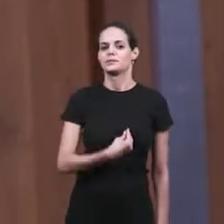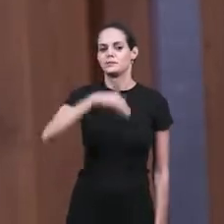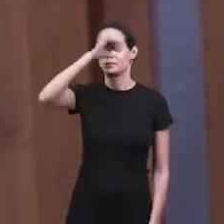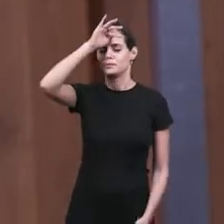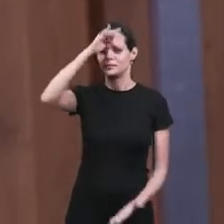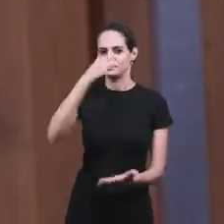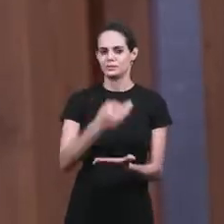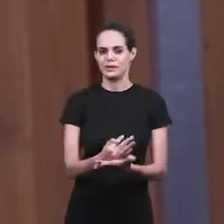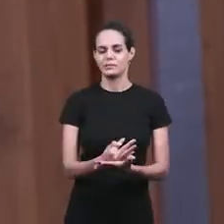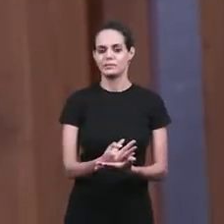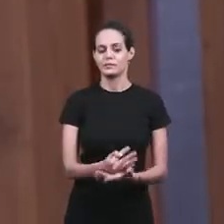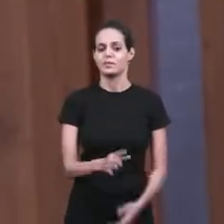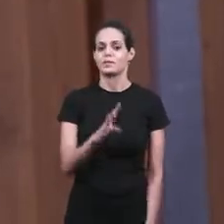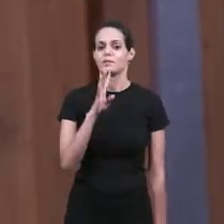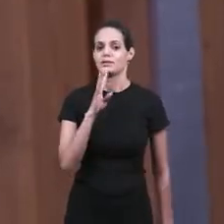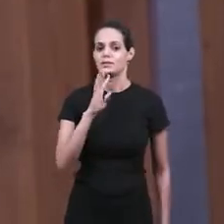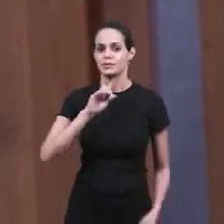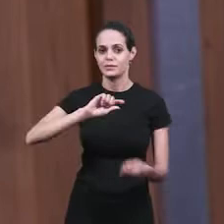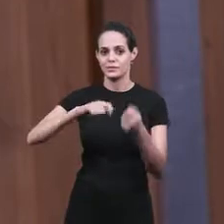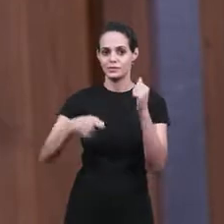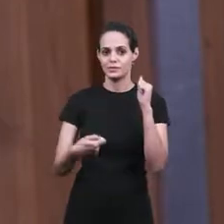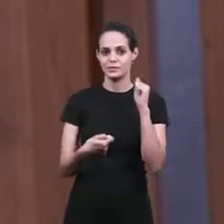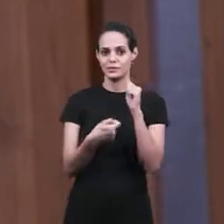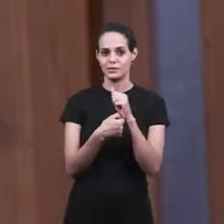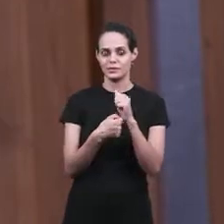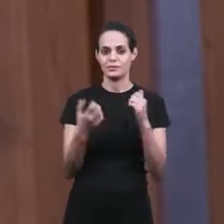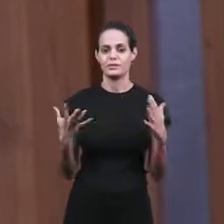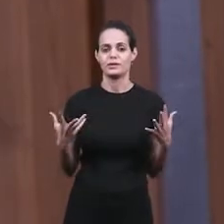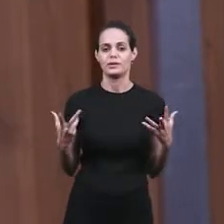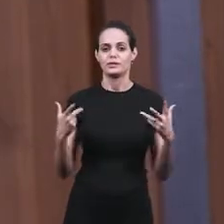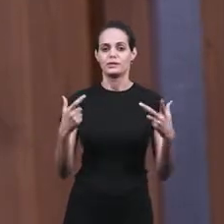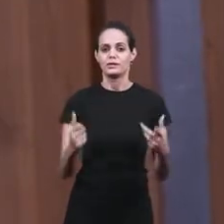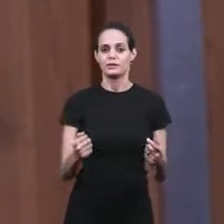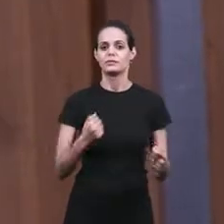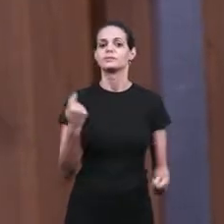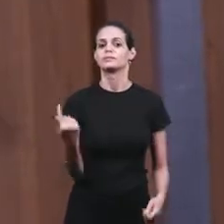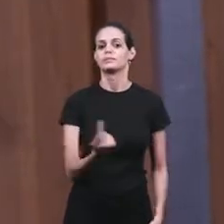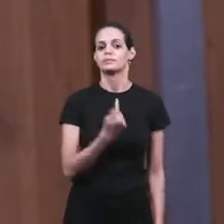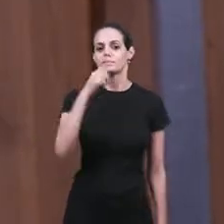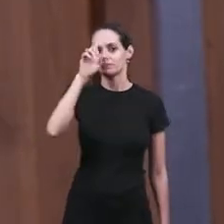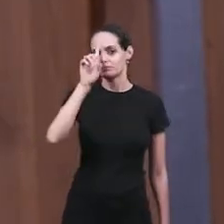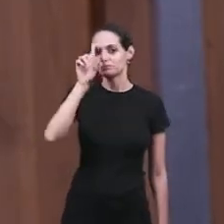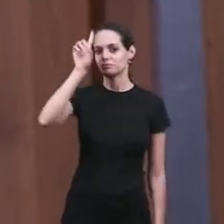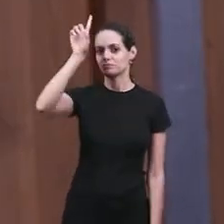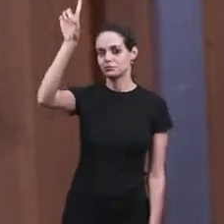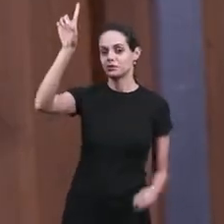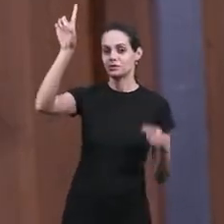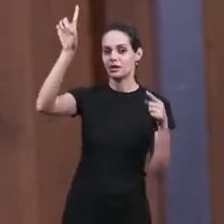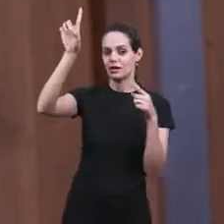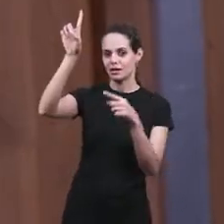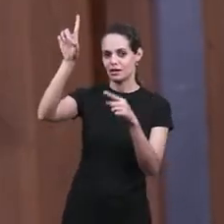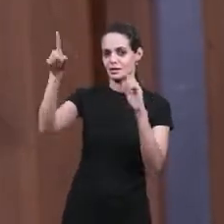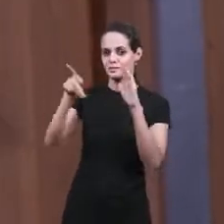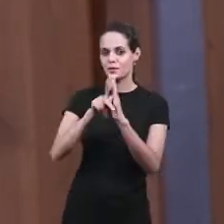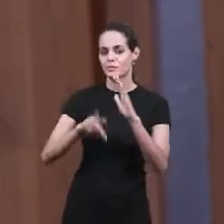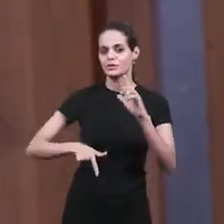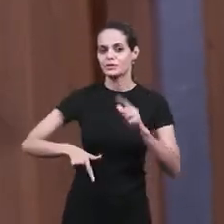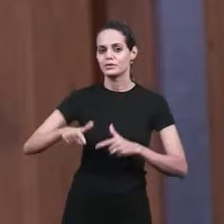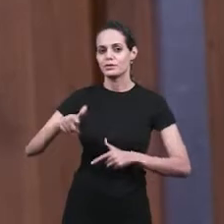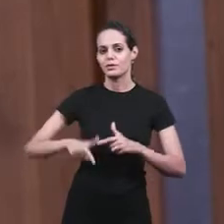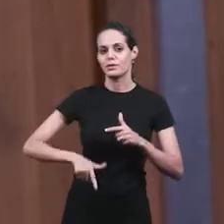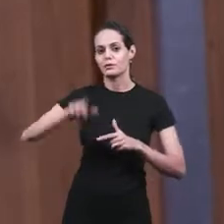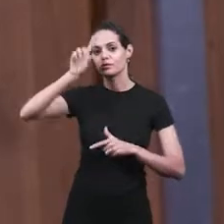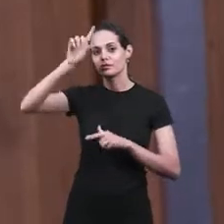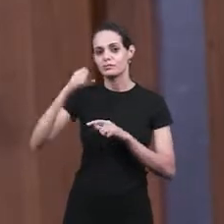ellos conocían un secreto maravilloso. Nuestro Dios, el Dios de Israel, es el Dios